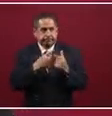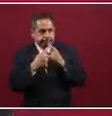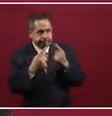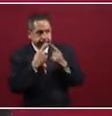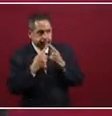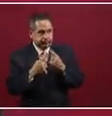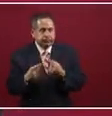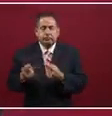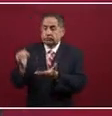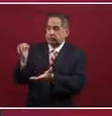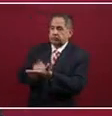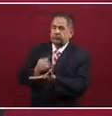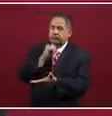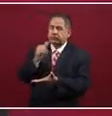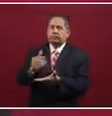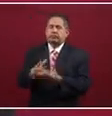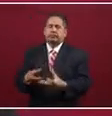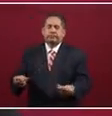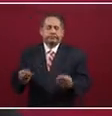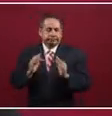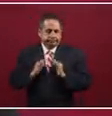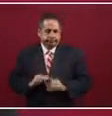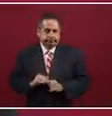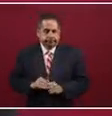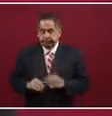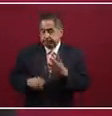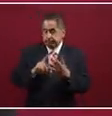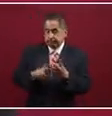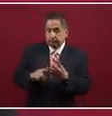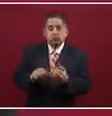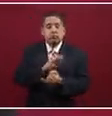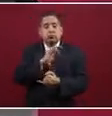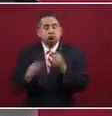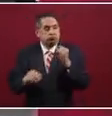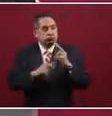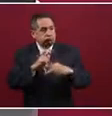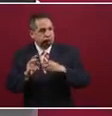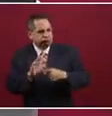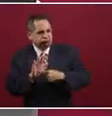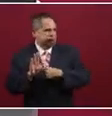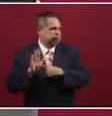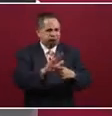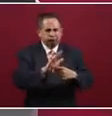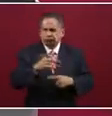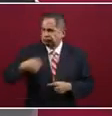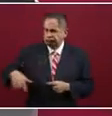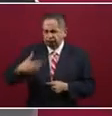Y finalmente, que tenemos la oportunidad de demostrar que tenemos razón.